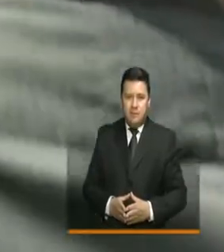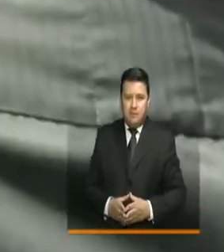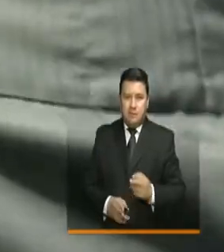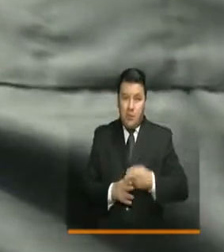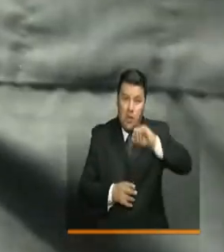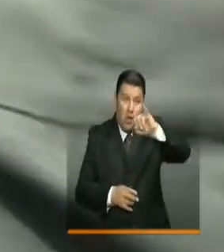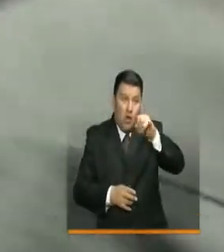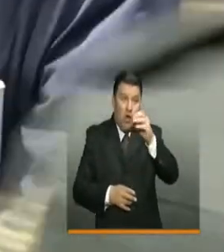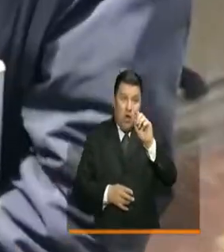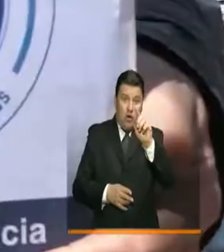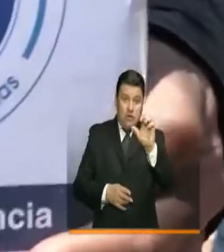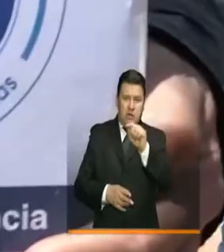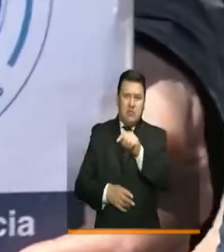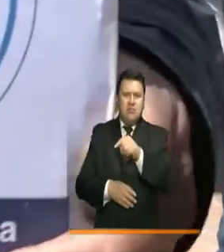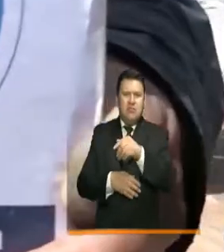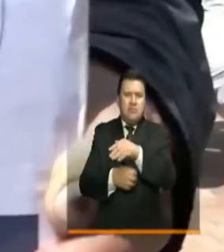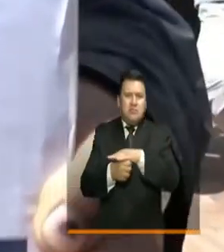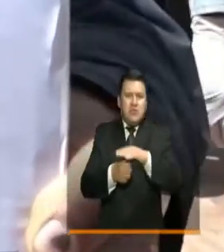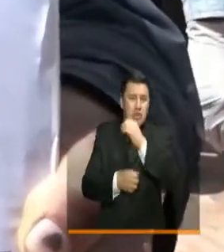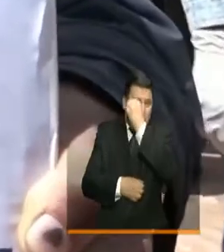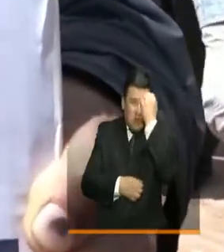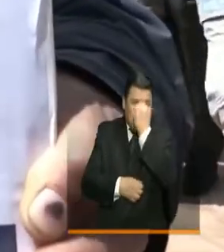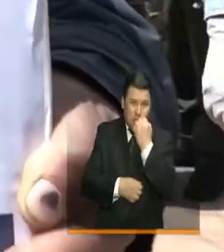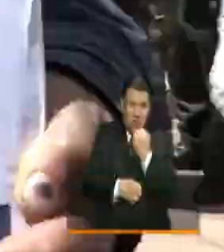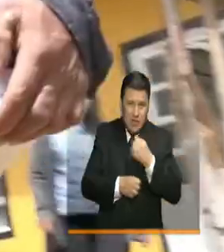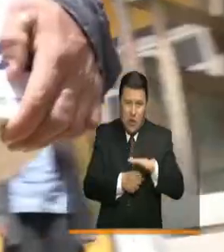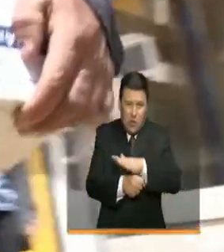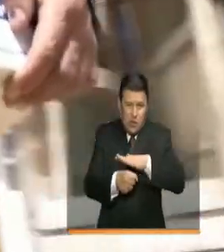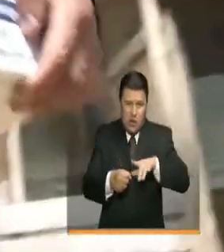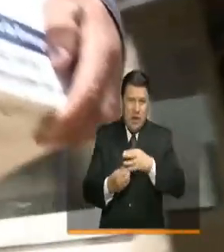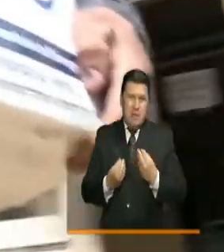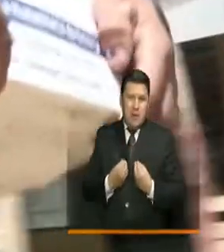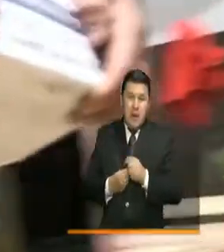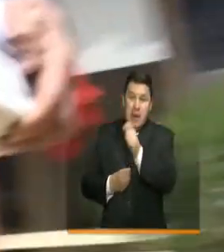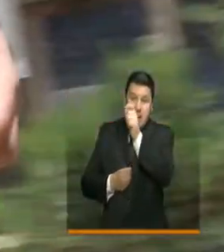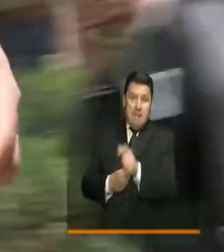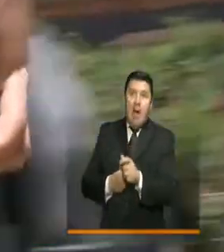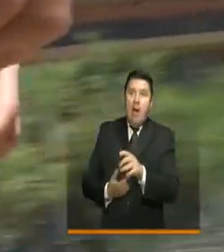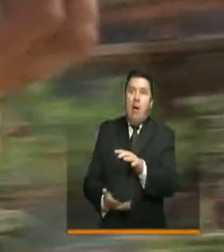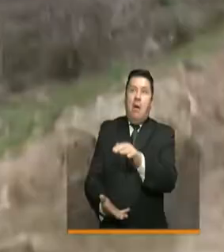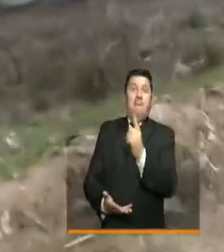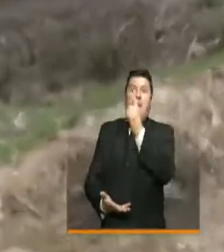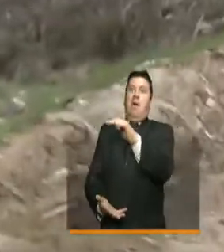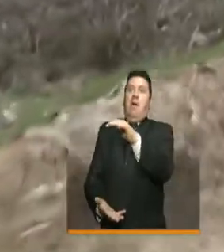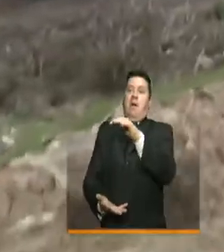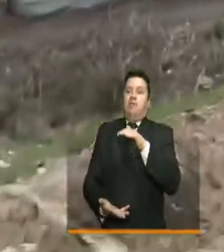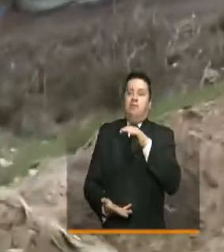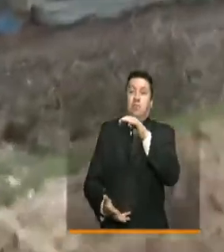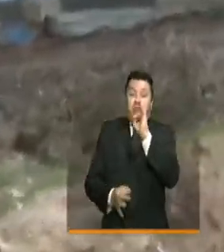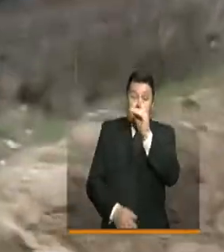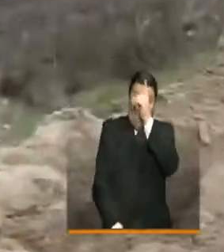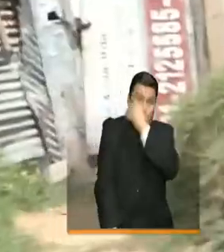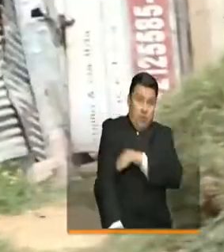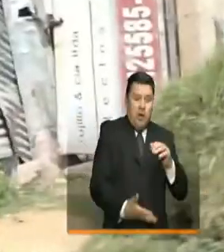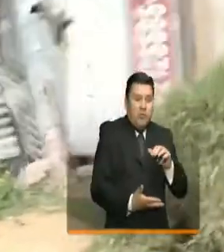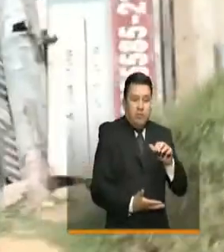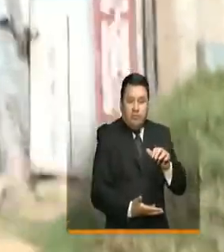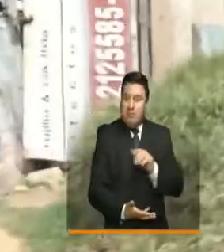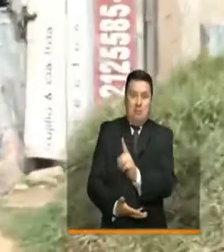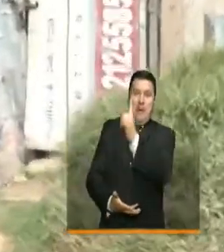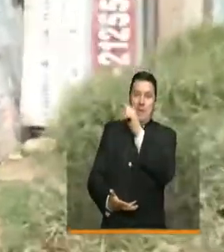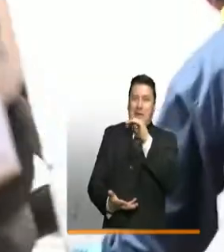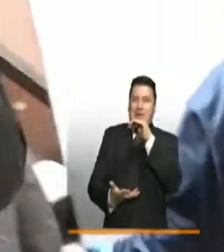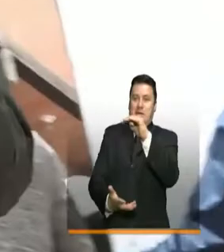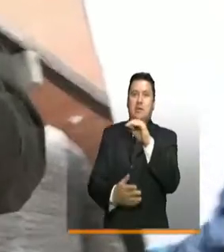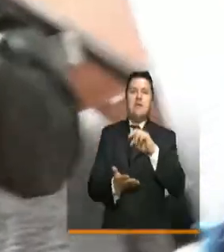José Gómez, habitante de la Comuna 4 de Soacha, Cundinamarca, fue la primera persona del país en recibir 1 millón de mercados de la campaña